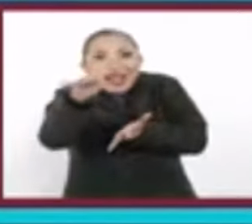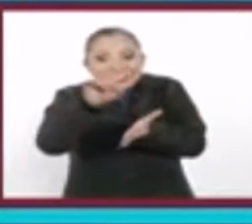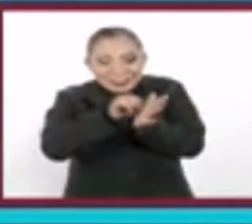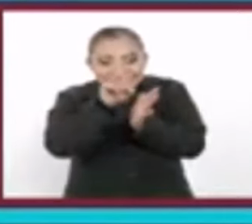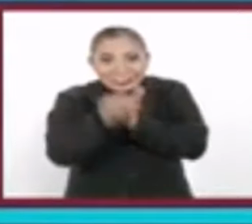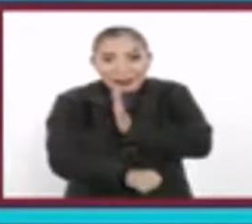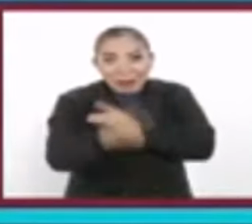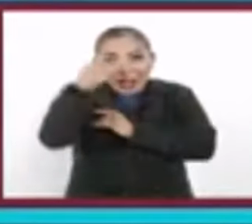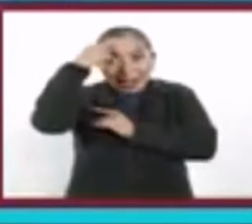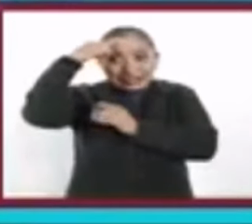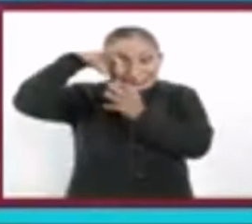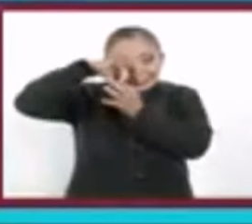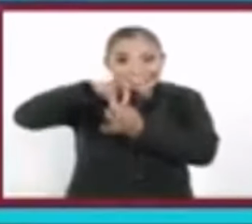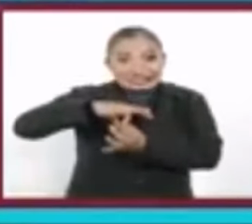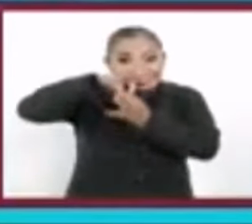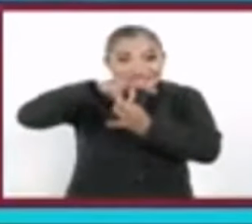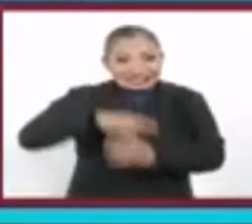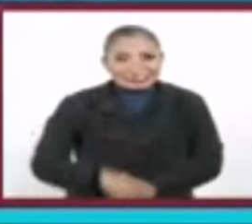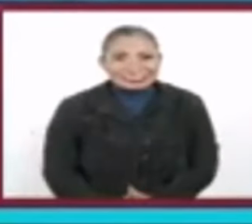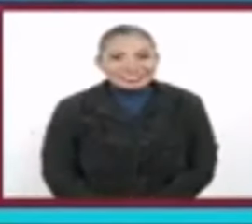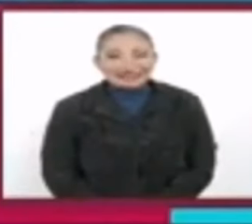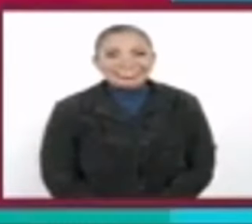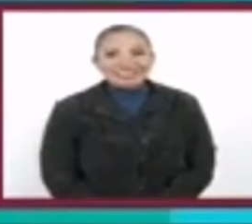a tu sistema nervioso?